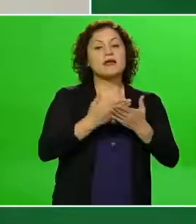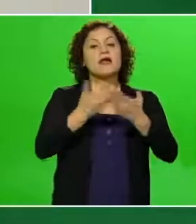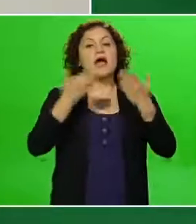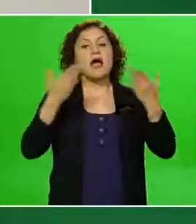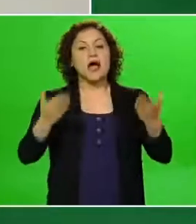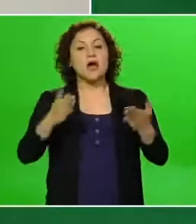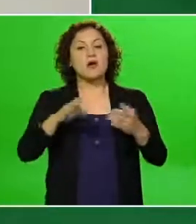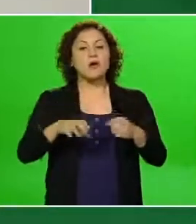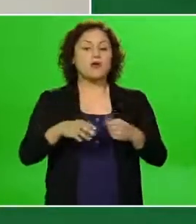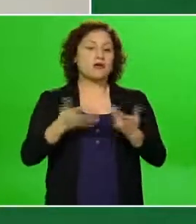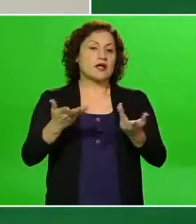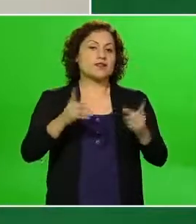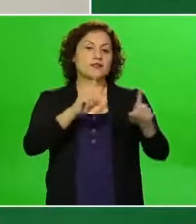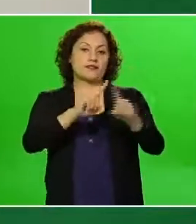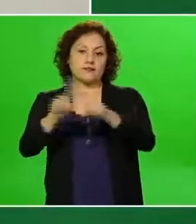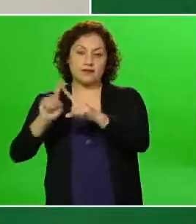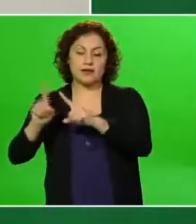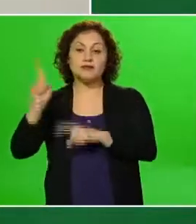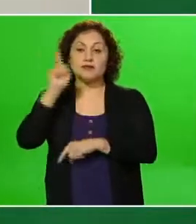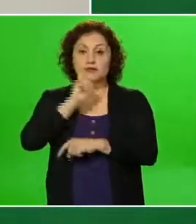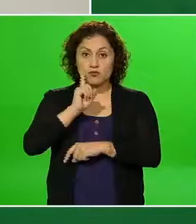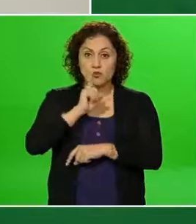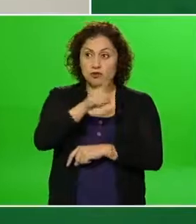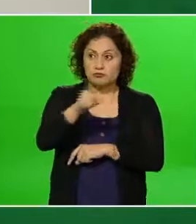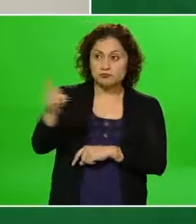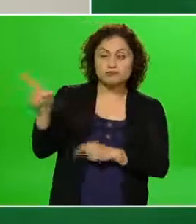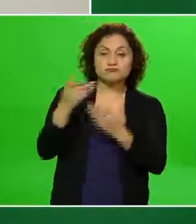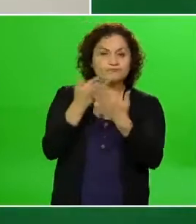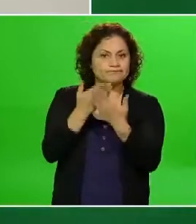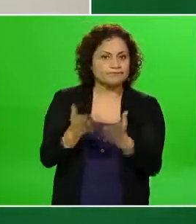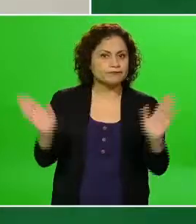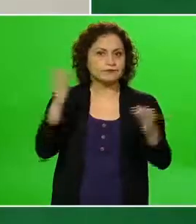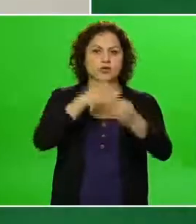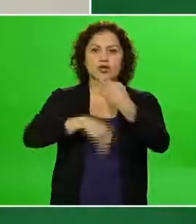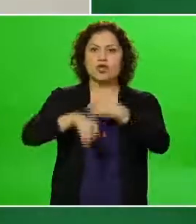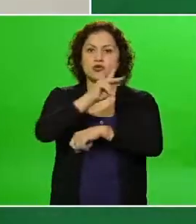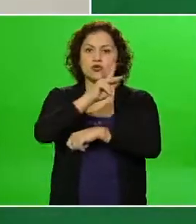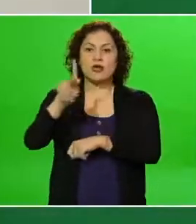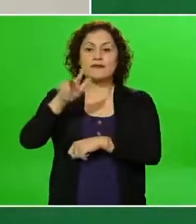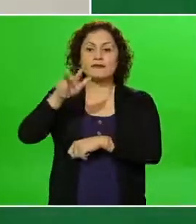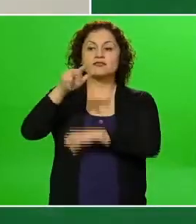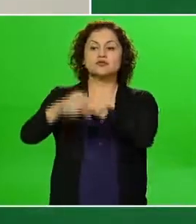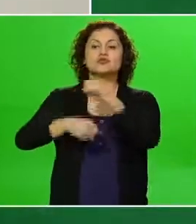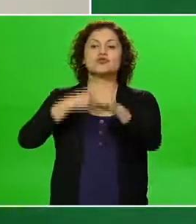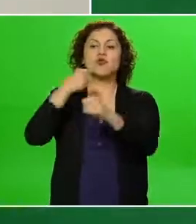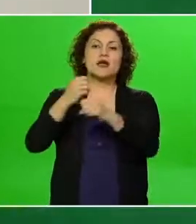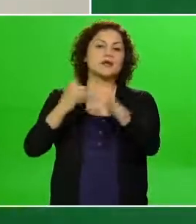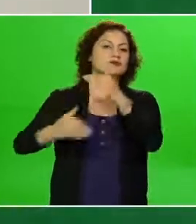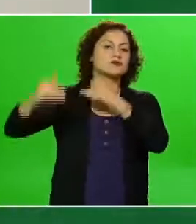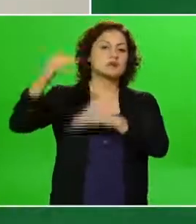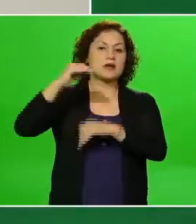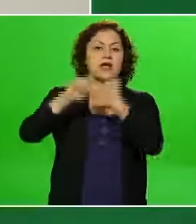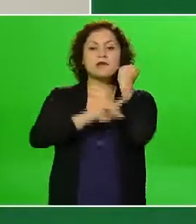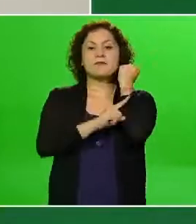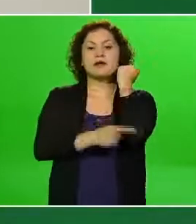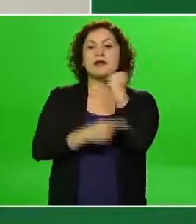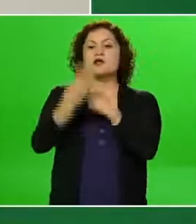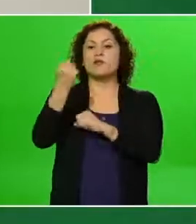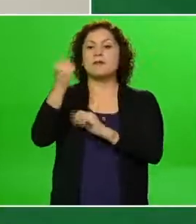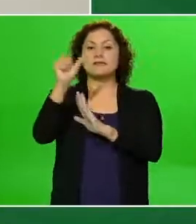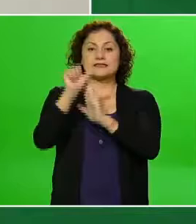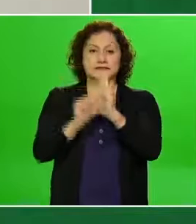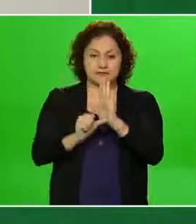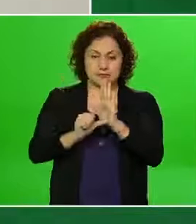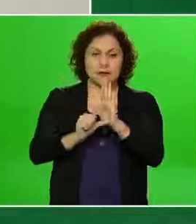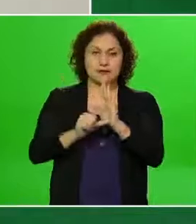apertura total a todas las mujeres que están embarazadas y tienen más de 18 años o tienen más de 9 semanas de